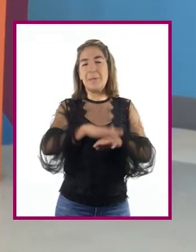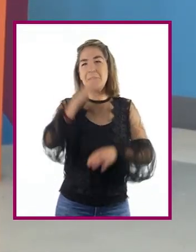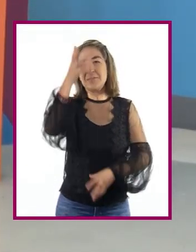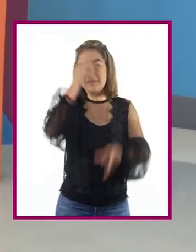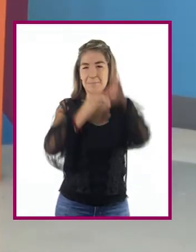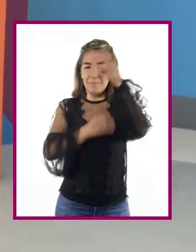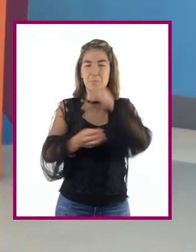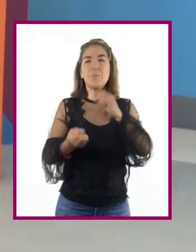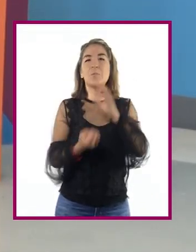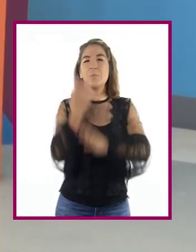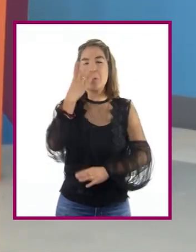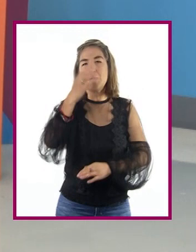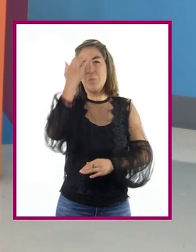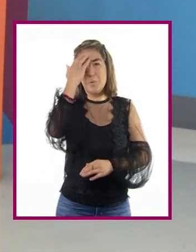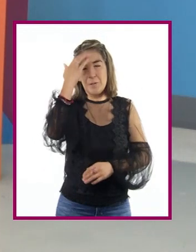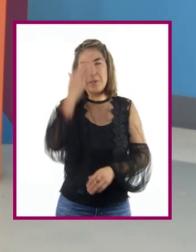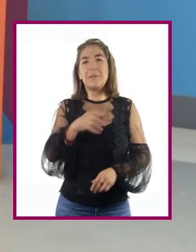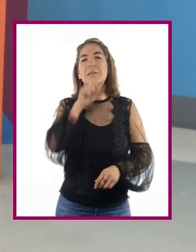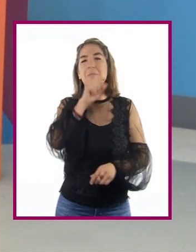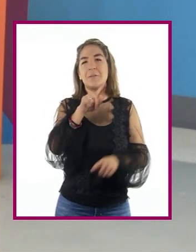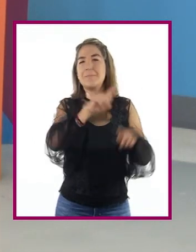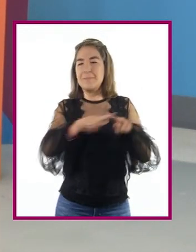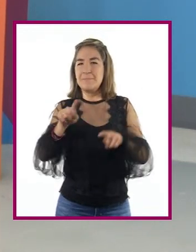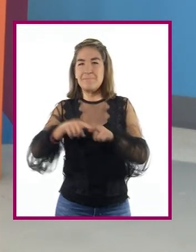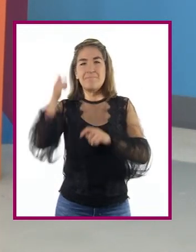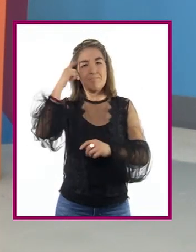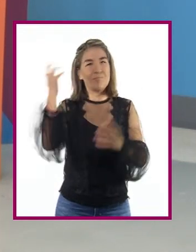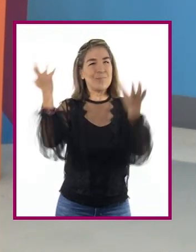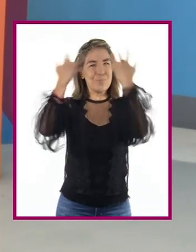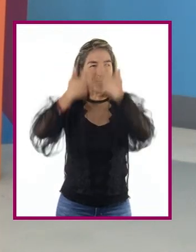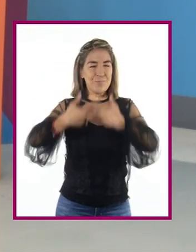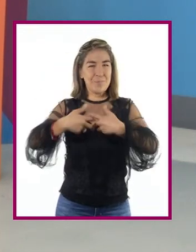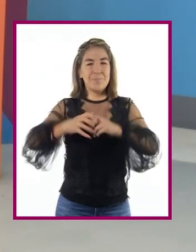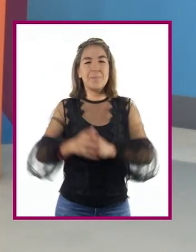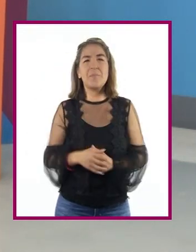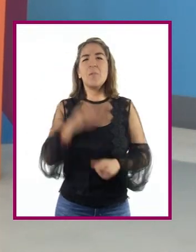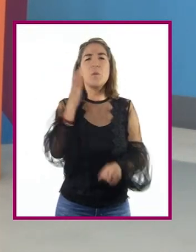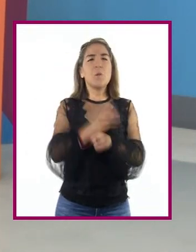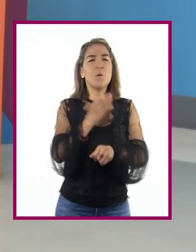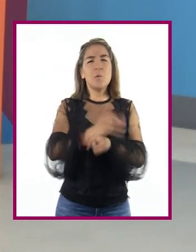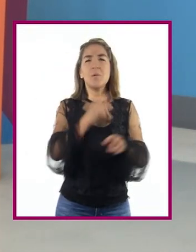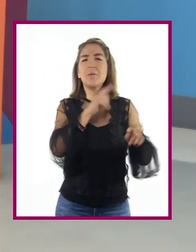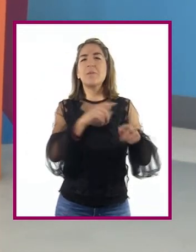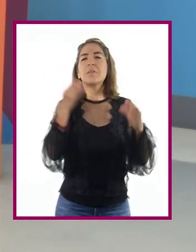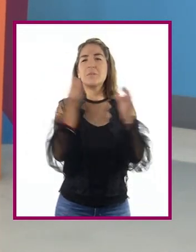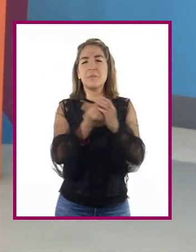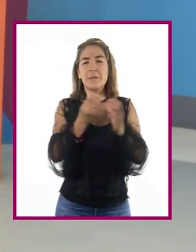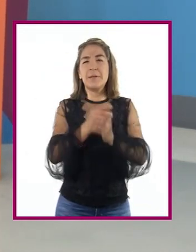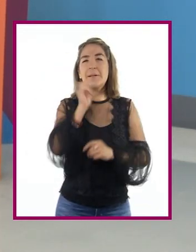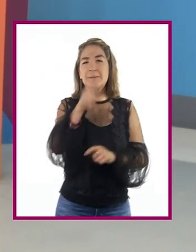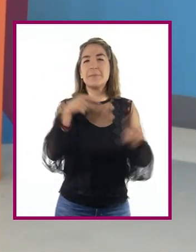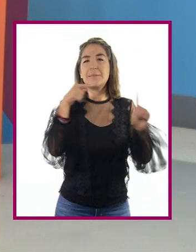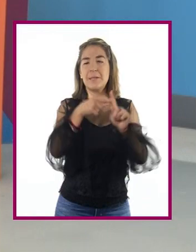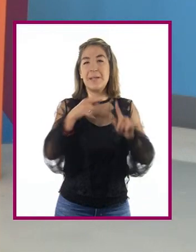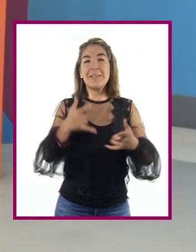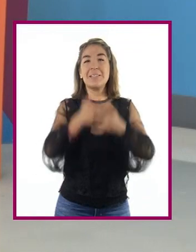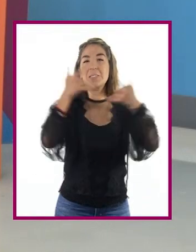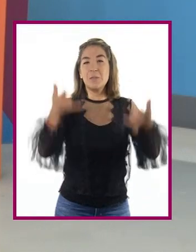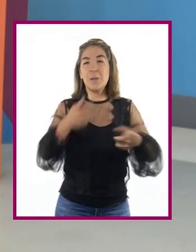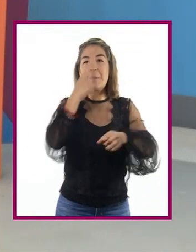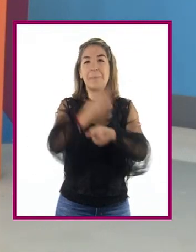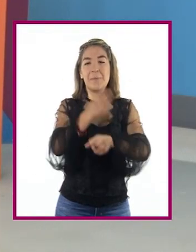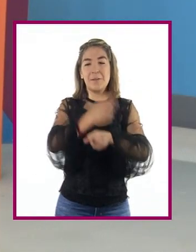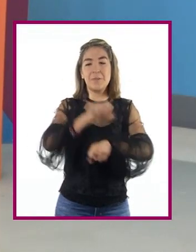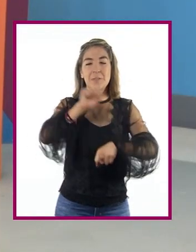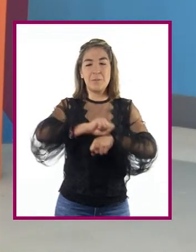nuevos conocimientos y desarrollar habilidades. Nuestra sesión de hoy corresponde a la asignatura Historia, primer grado